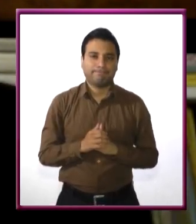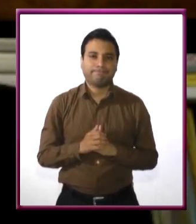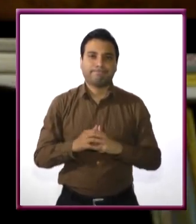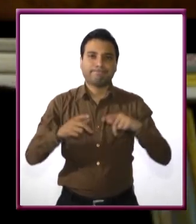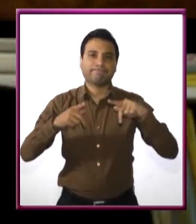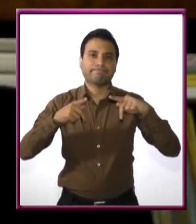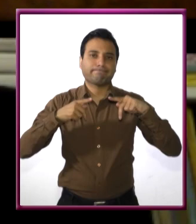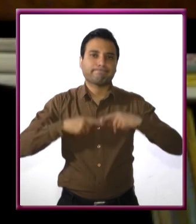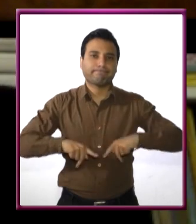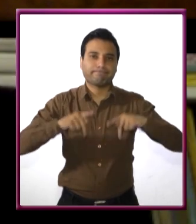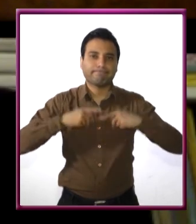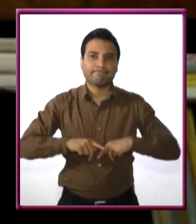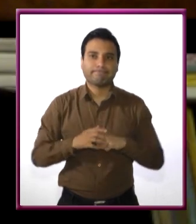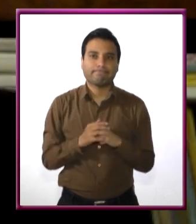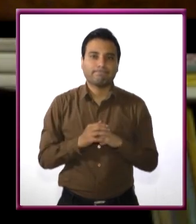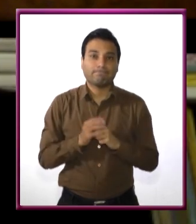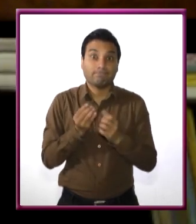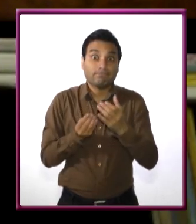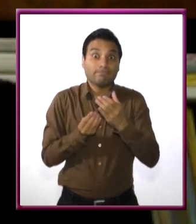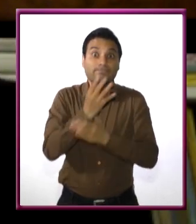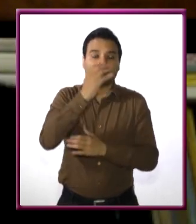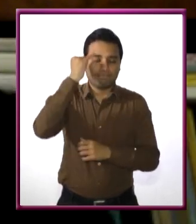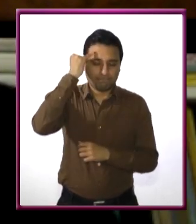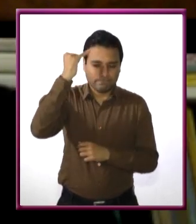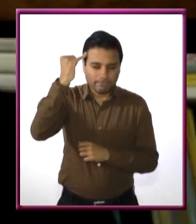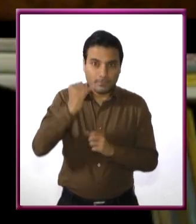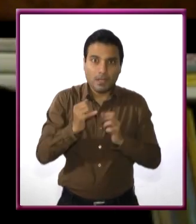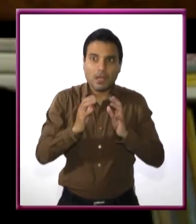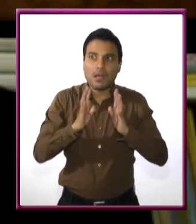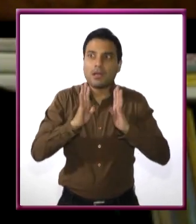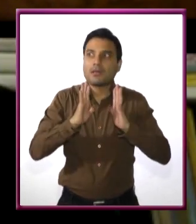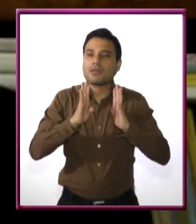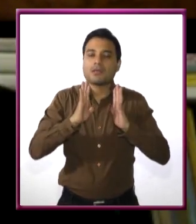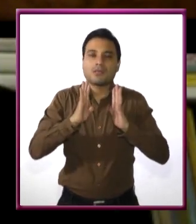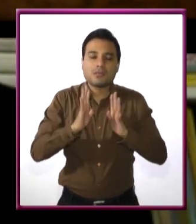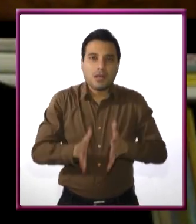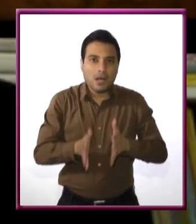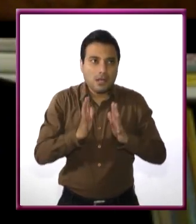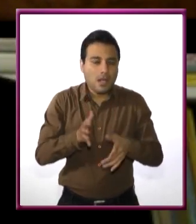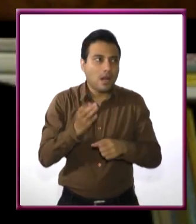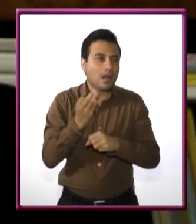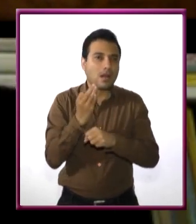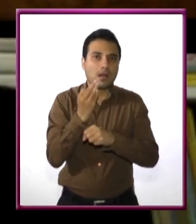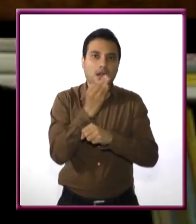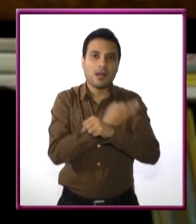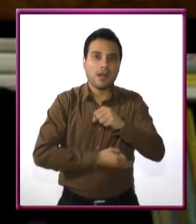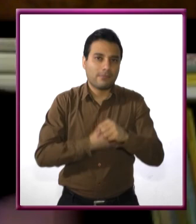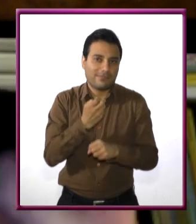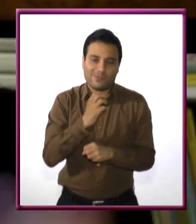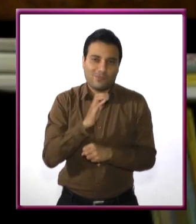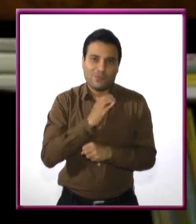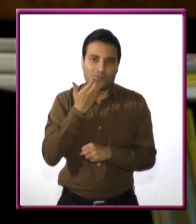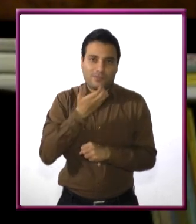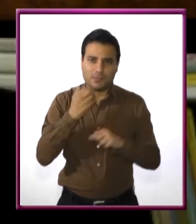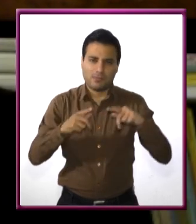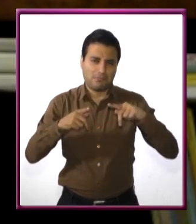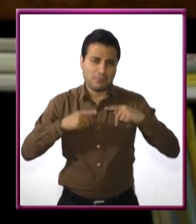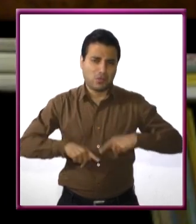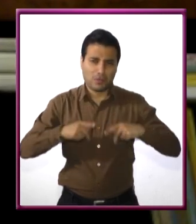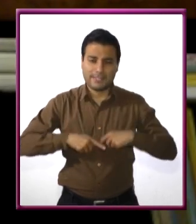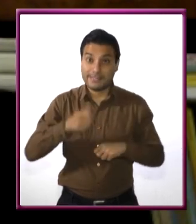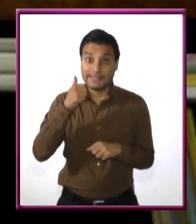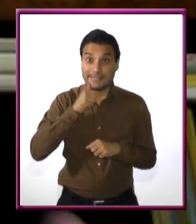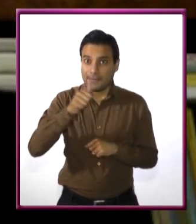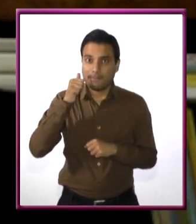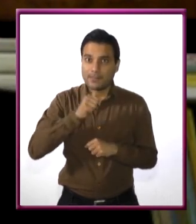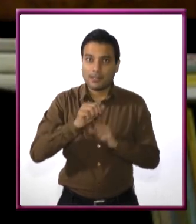que tenemos cuando hacemos un descubrimiento en nuestra mente, y eso pasa muy seguido con las matemáticas. Tenemos esta extraña necesidad, este